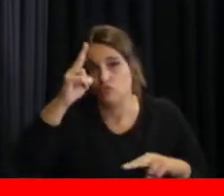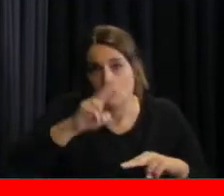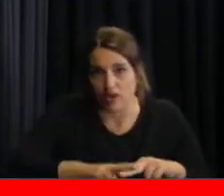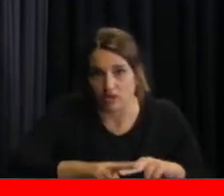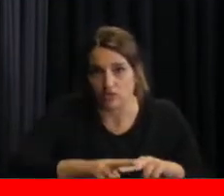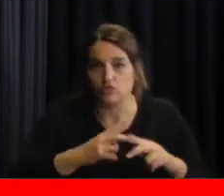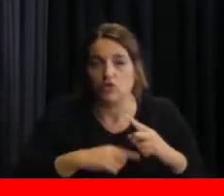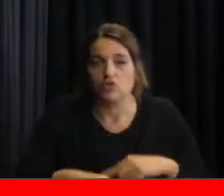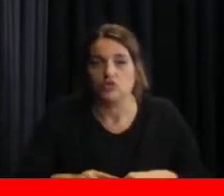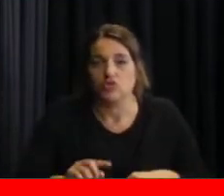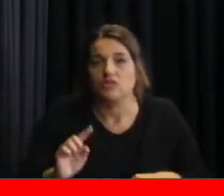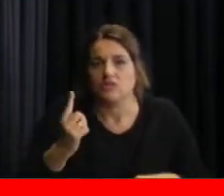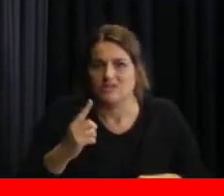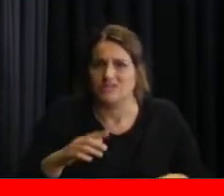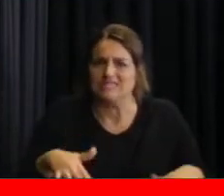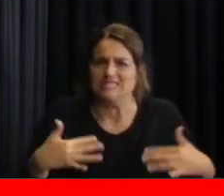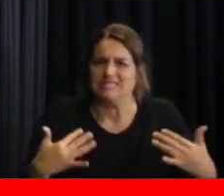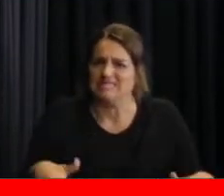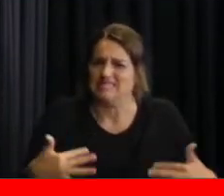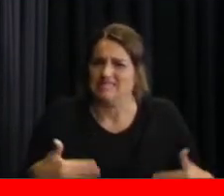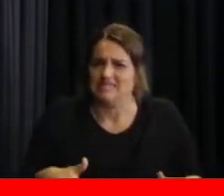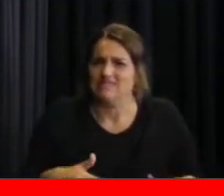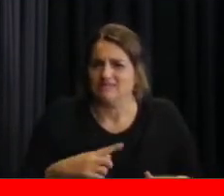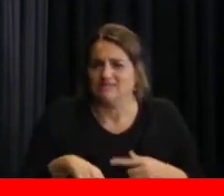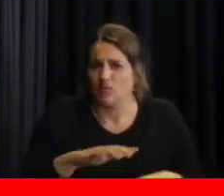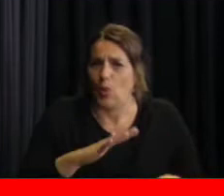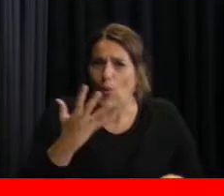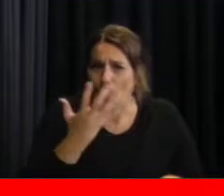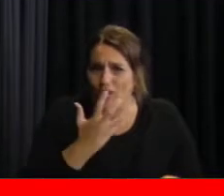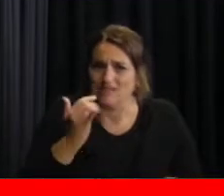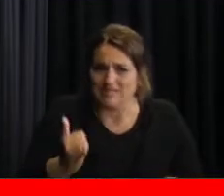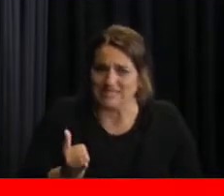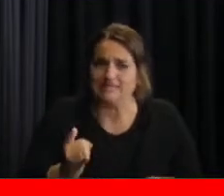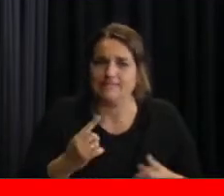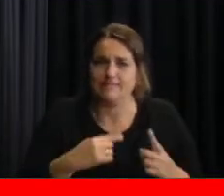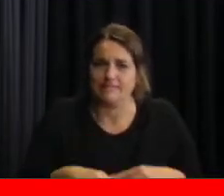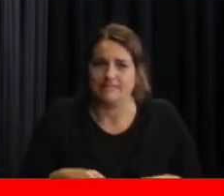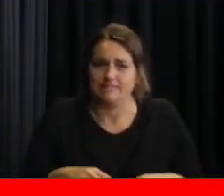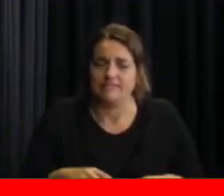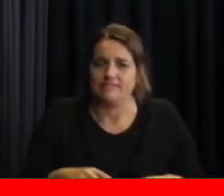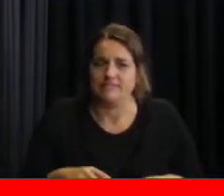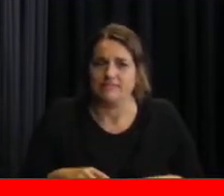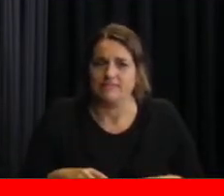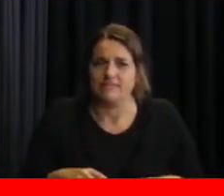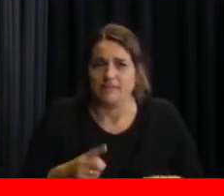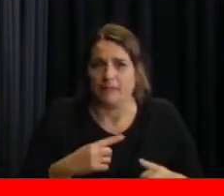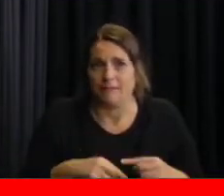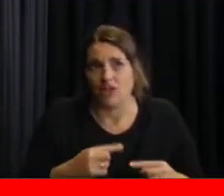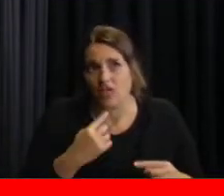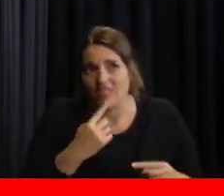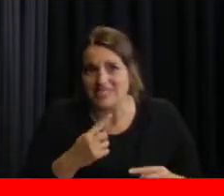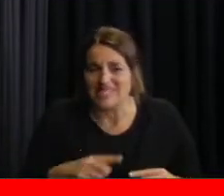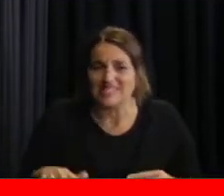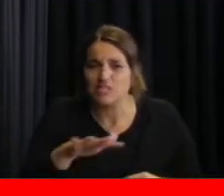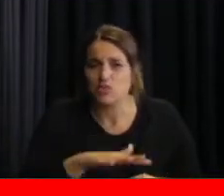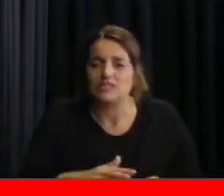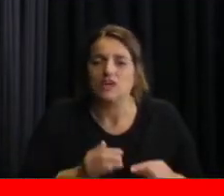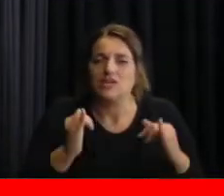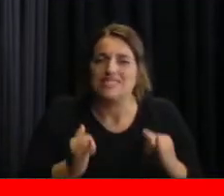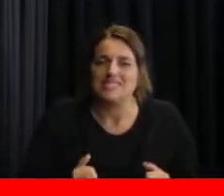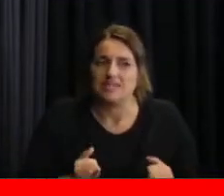y es una desgracia decir qué hay una situación que realmente